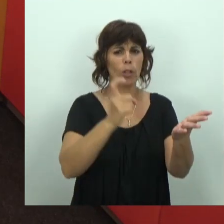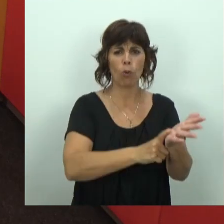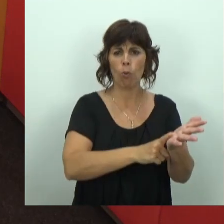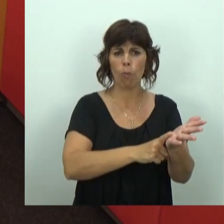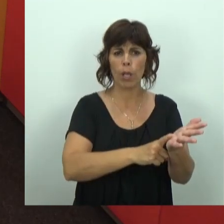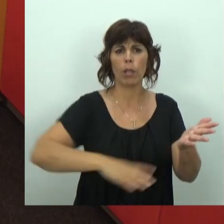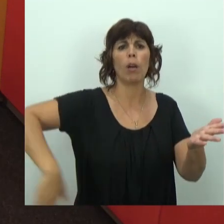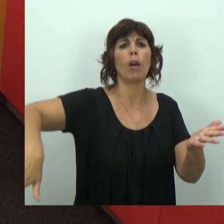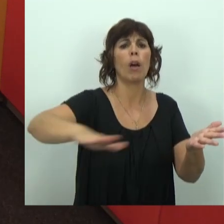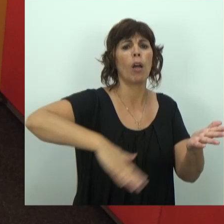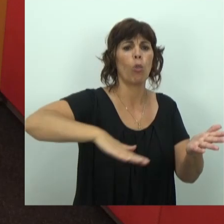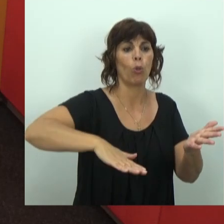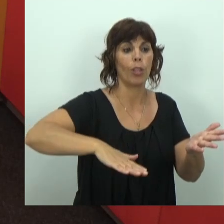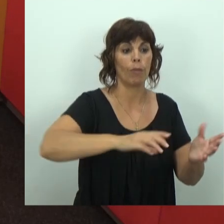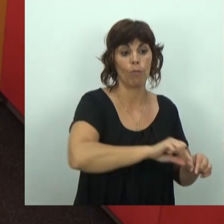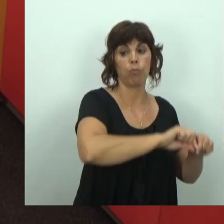gracia.